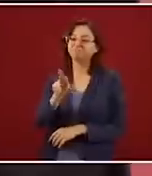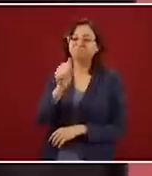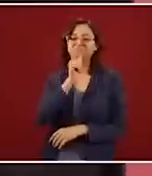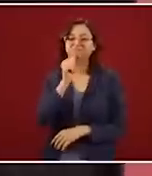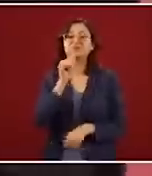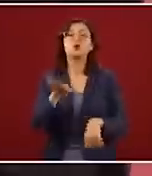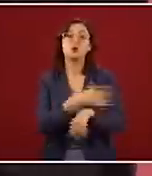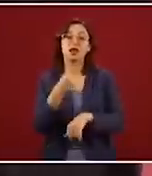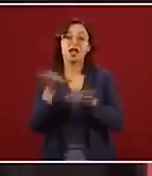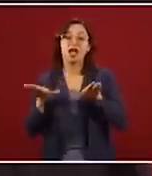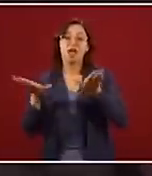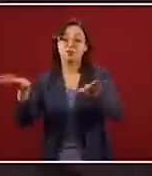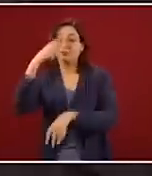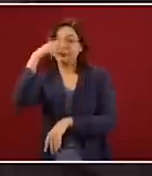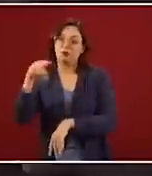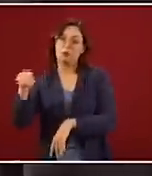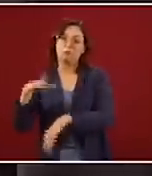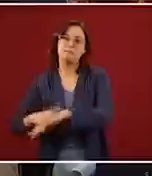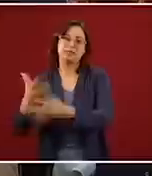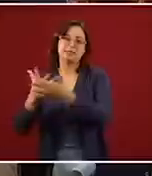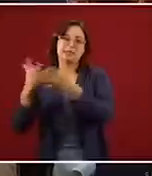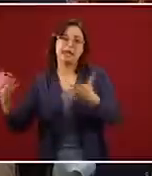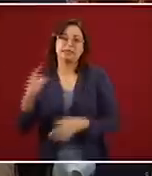grande que el que tiene